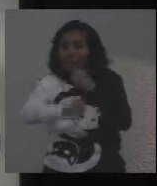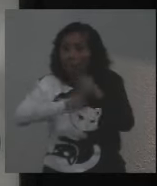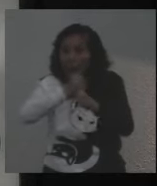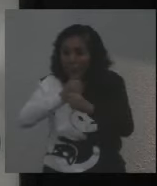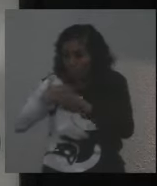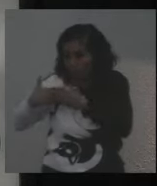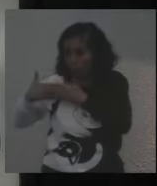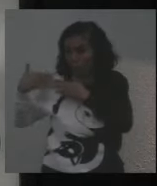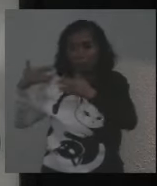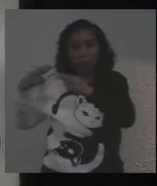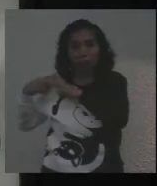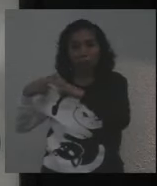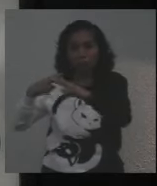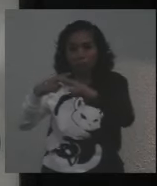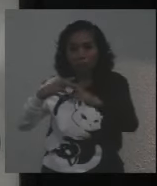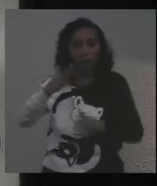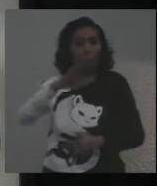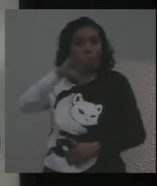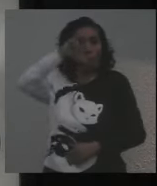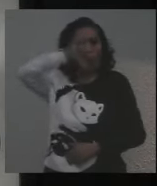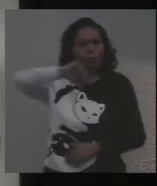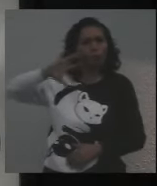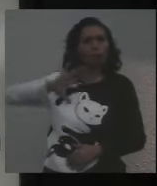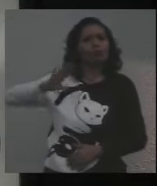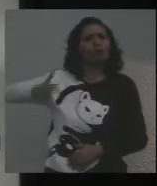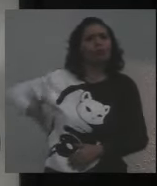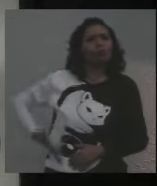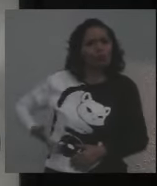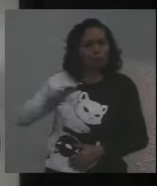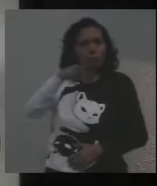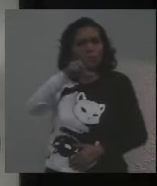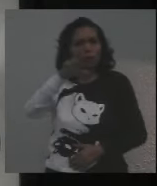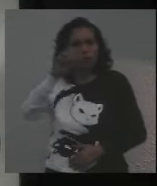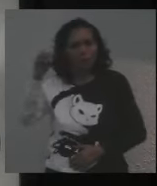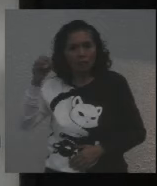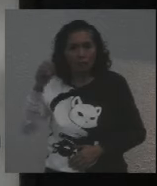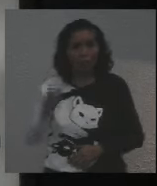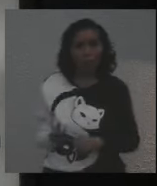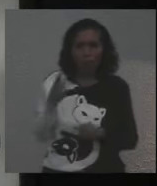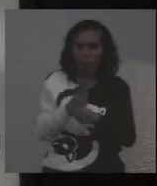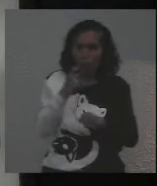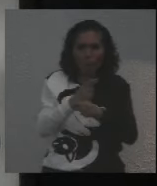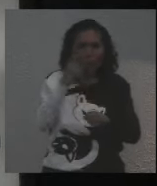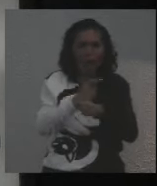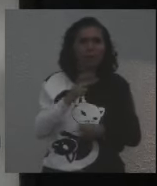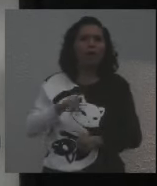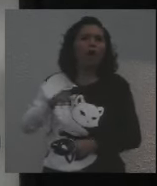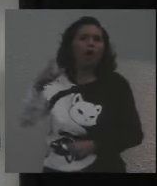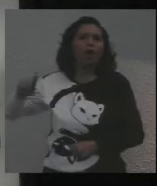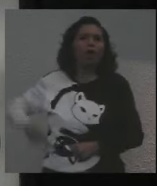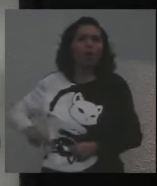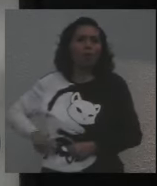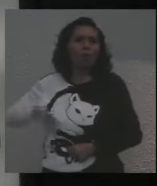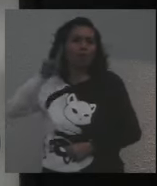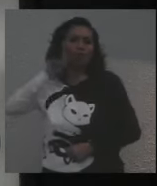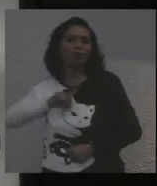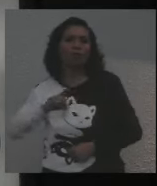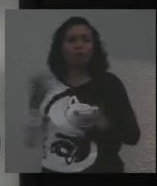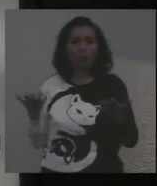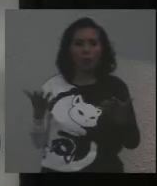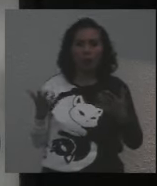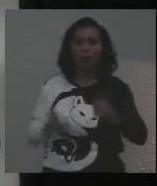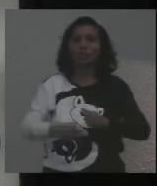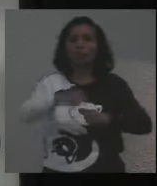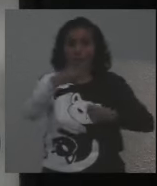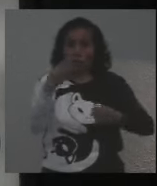decir con todo orgullo que quintan ro con su primera mujer gobernadora con siete mujeres al frente de sus 11